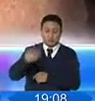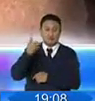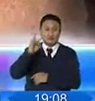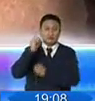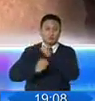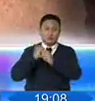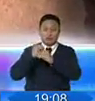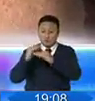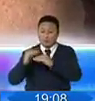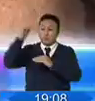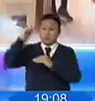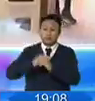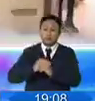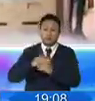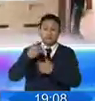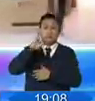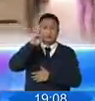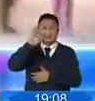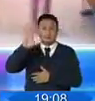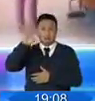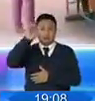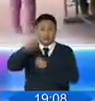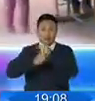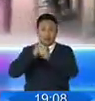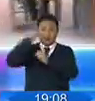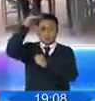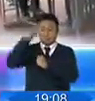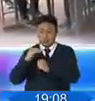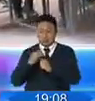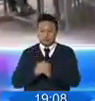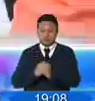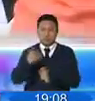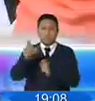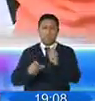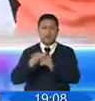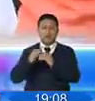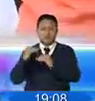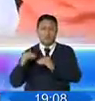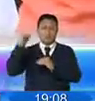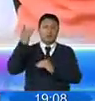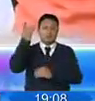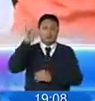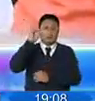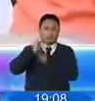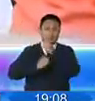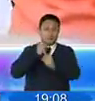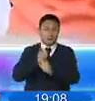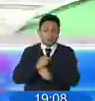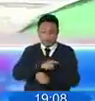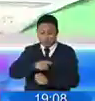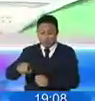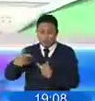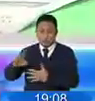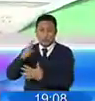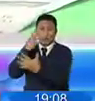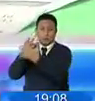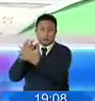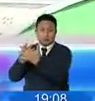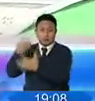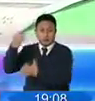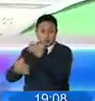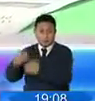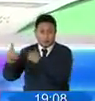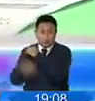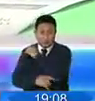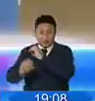años y menores de 65, así como aquellas personas mayores de 18 años de edad privadas de la libertad